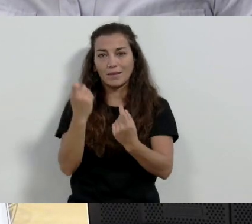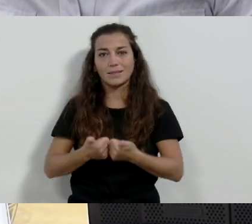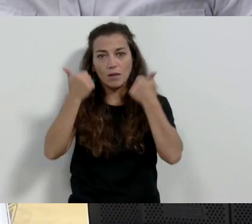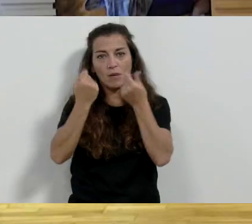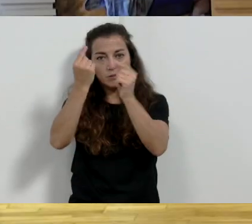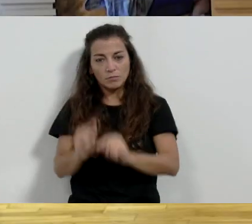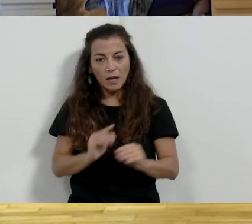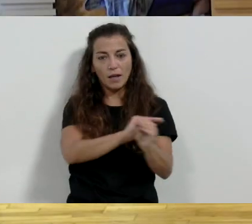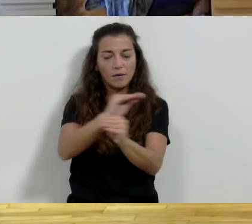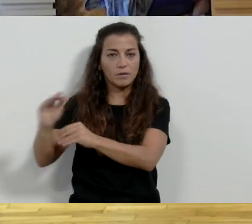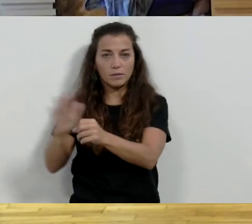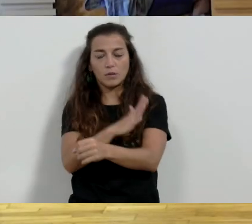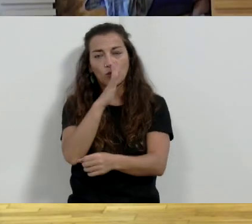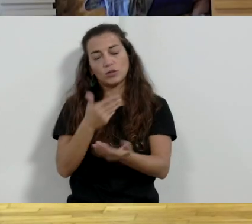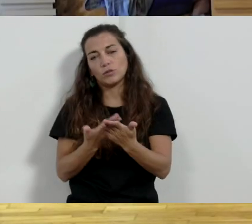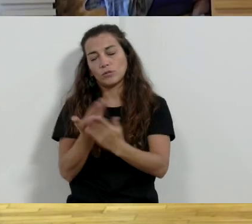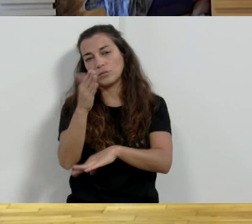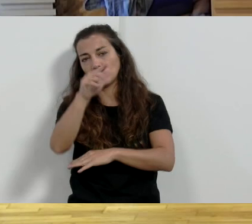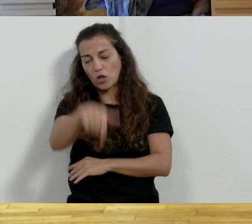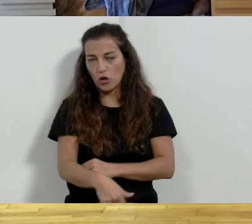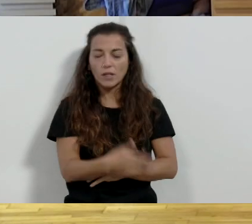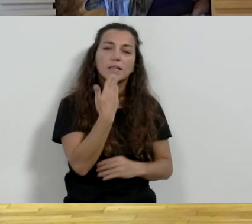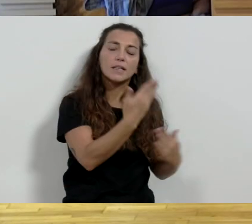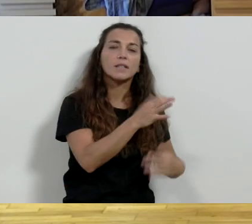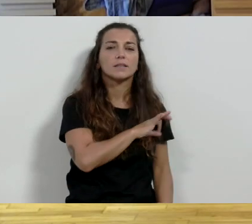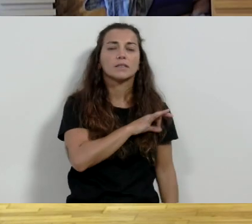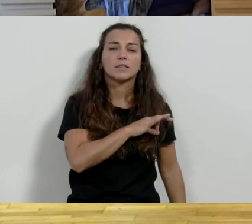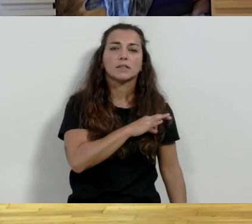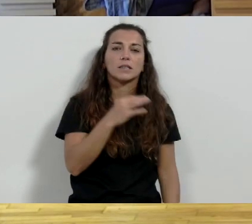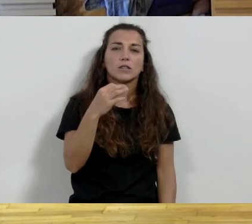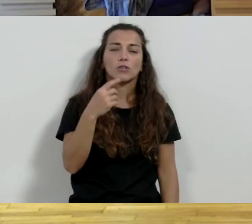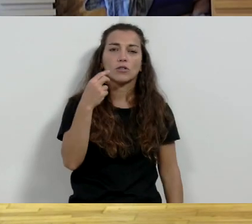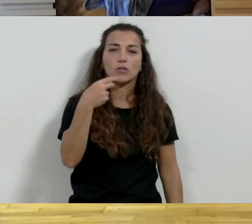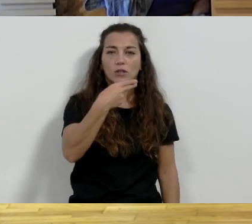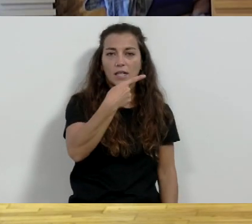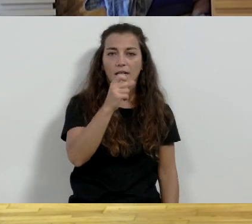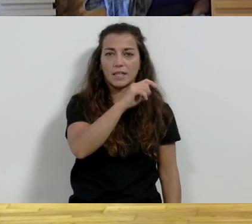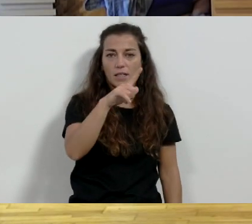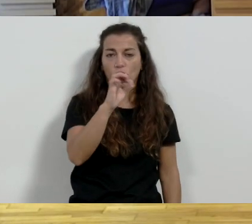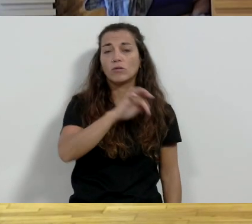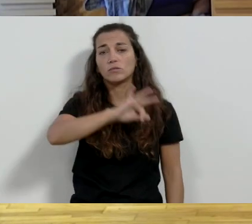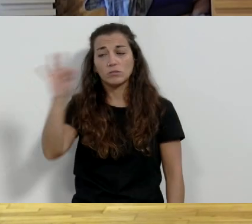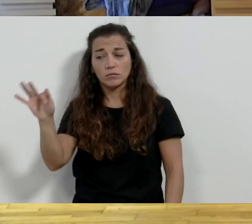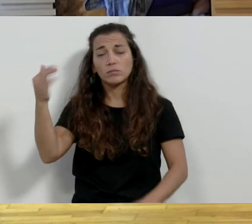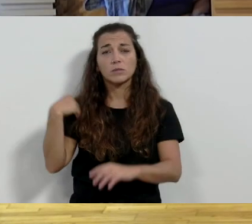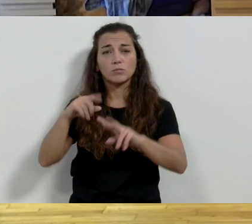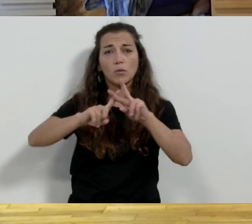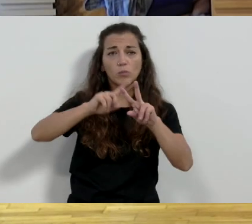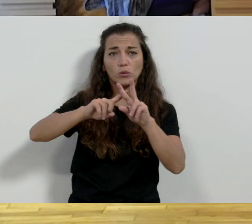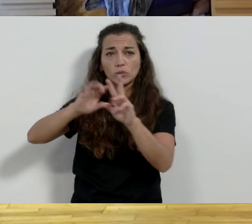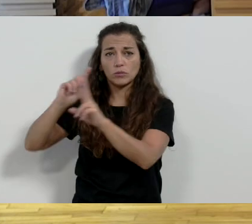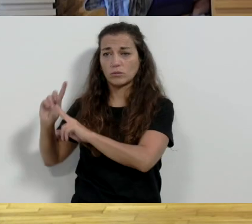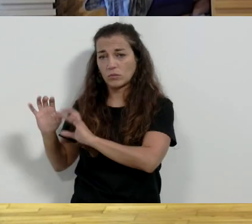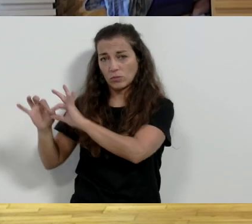mesa. Gracias. Gracias, señor Gallego. ¿Desea intervenir por parte de Vox? No, por Unidas Podemos, por el Partido Popular, pues tiene la palabra